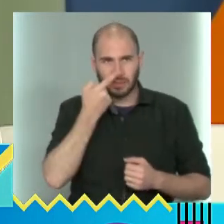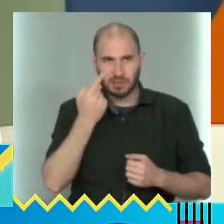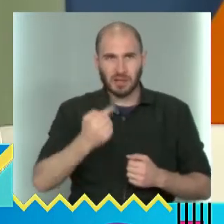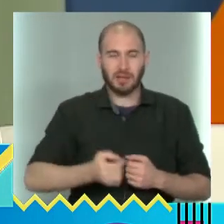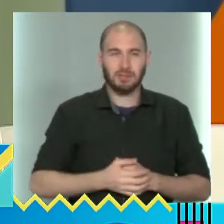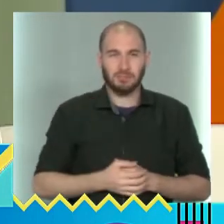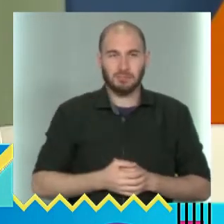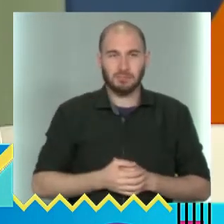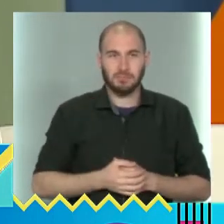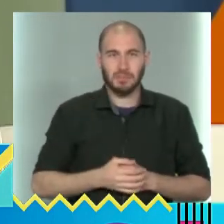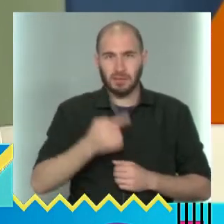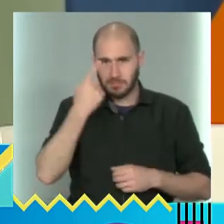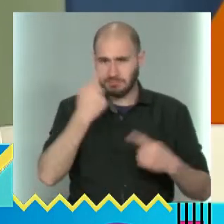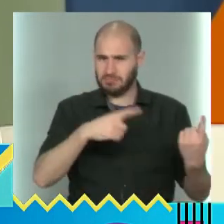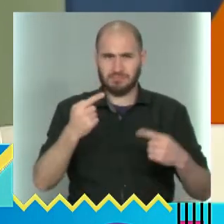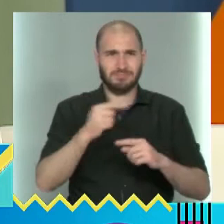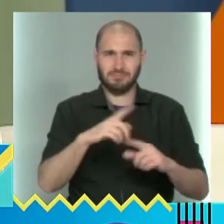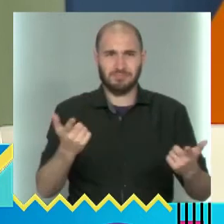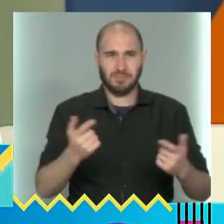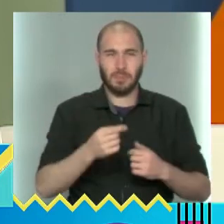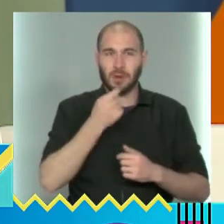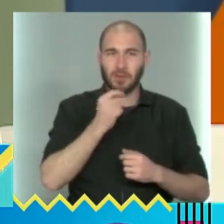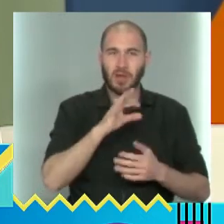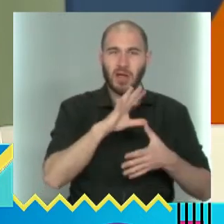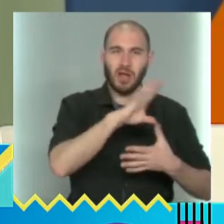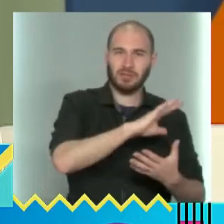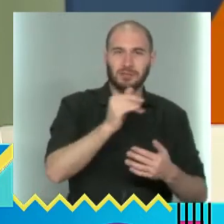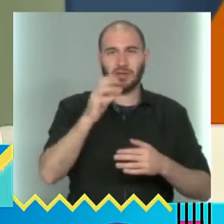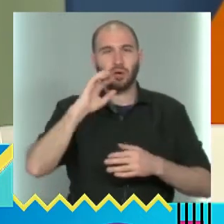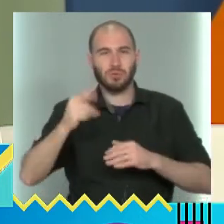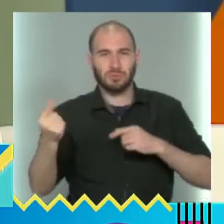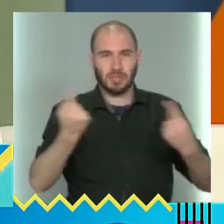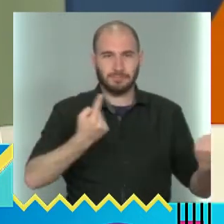tan diferentes entre, no sé, el Occidente y Rusia.